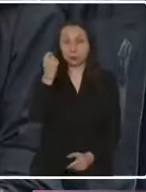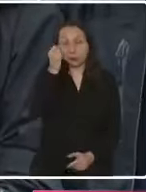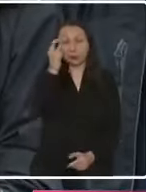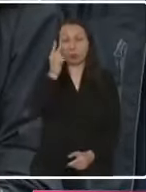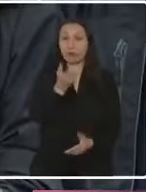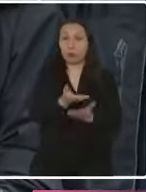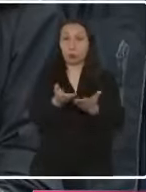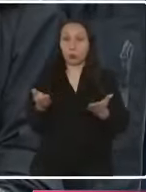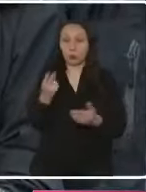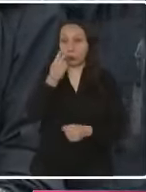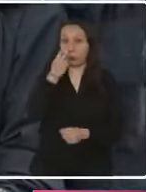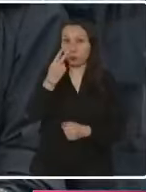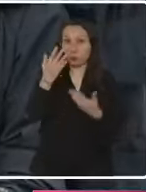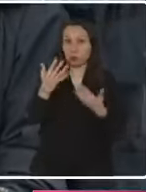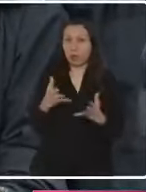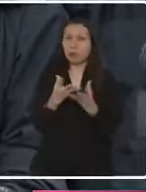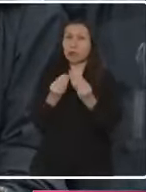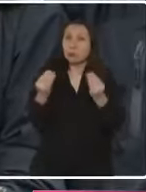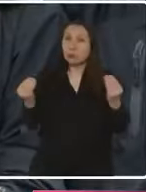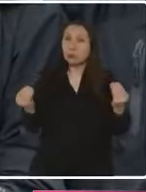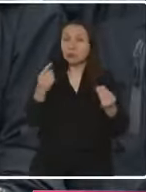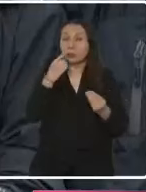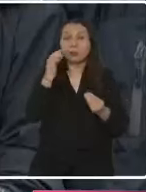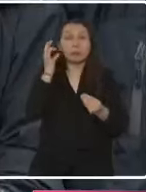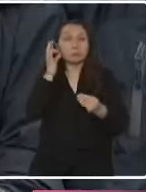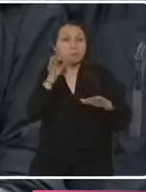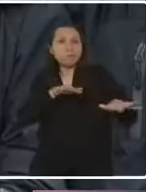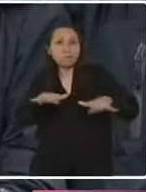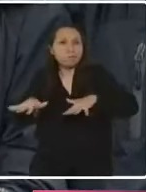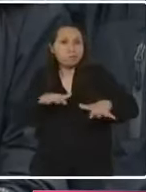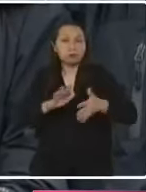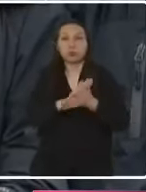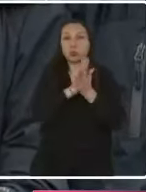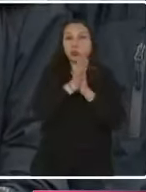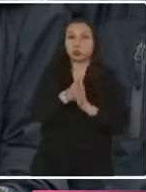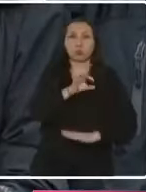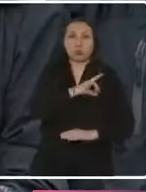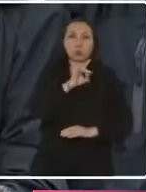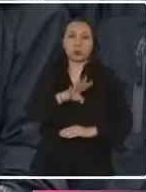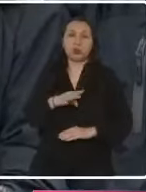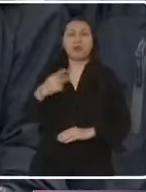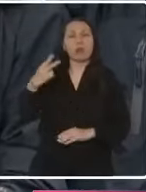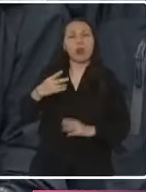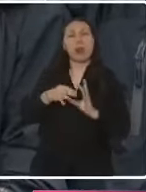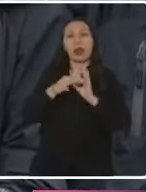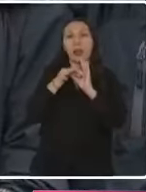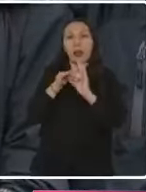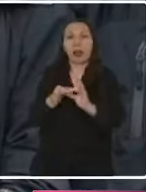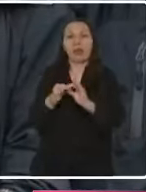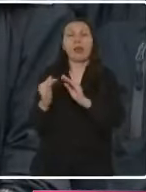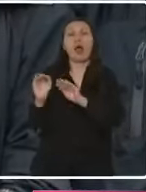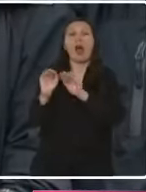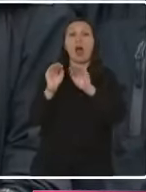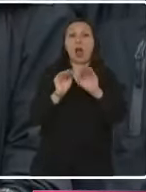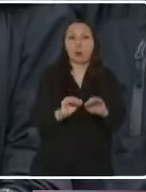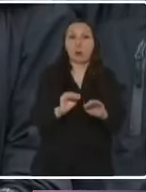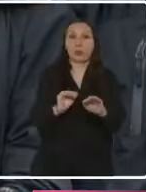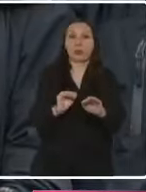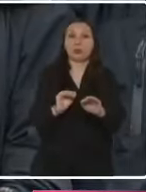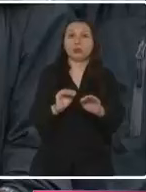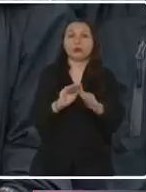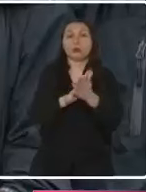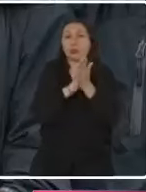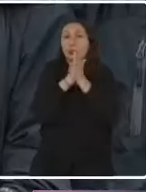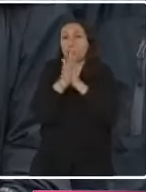Sabemos, y ustedes han visto, que son muchos y muchas quienes ya se están movilizando. Chile entero valora y agradece el apoyo que está llegando